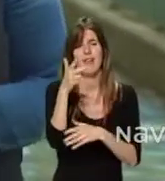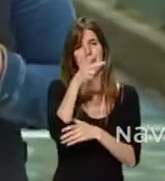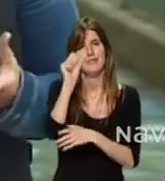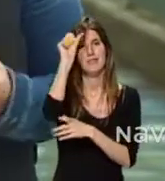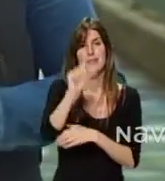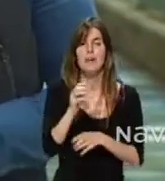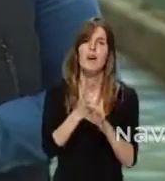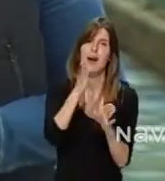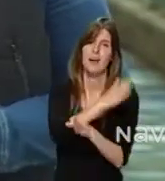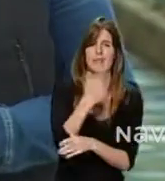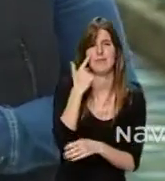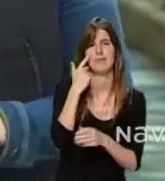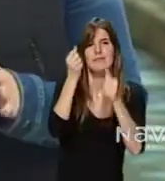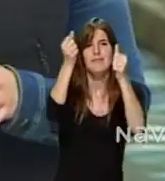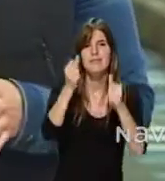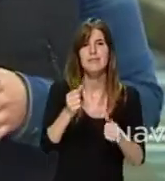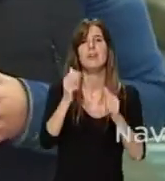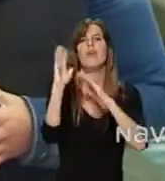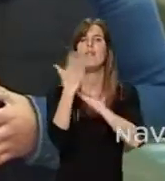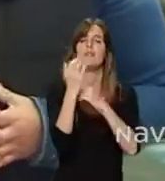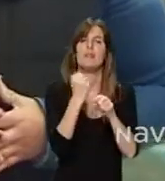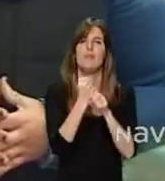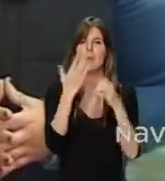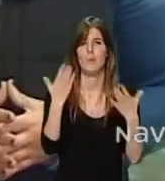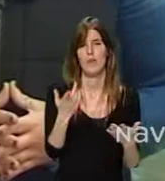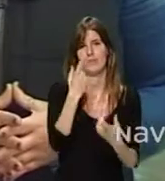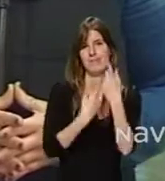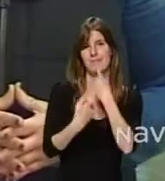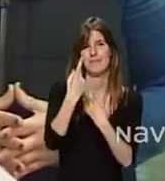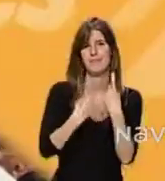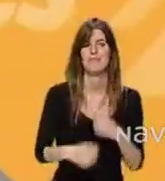siempre tenemos una cita para ver qué nos cuenta nuestro tablón de anuncios.